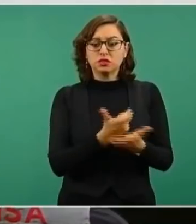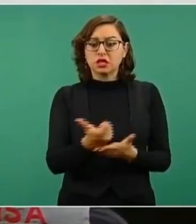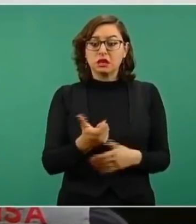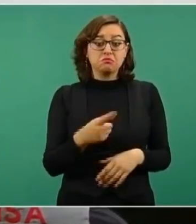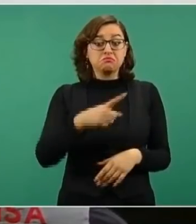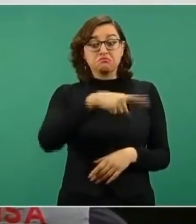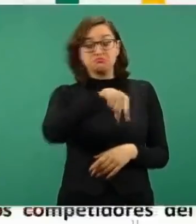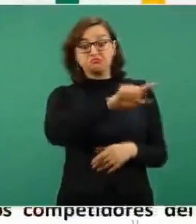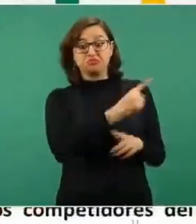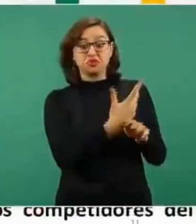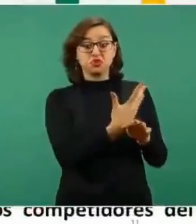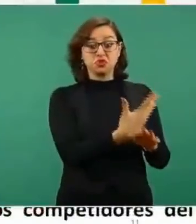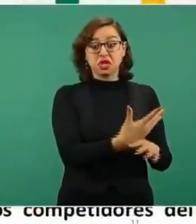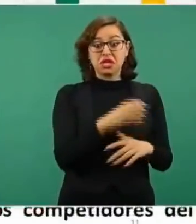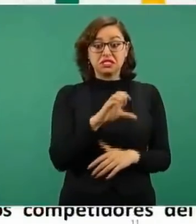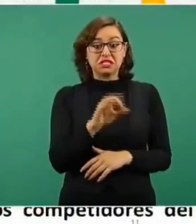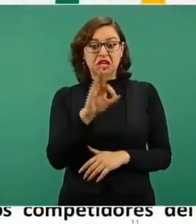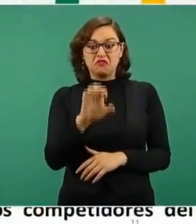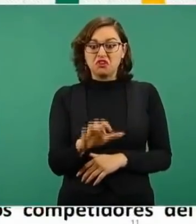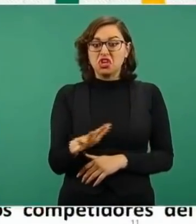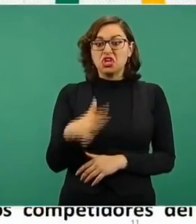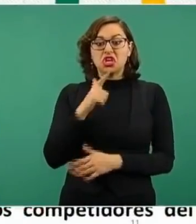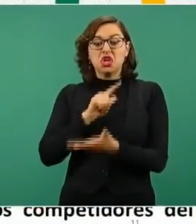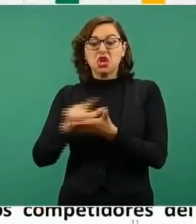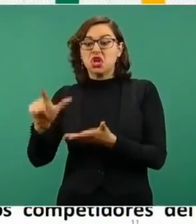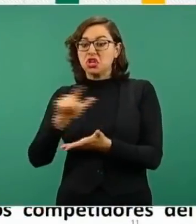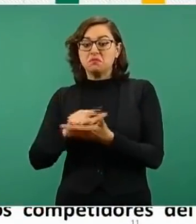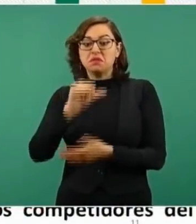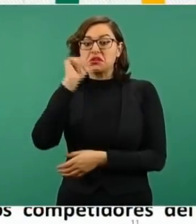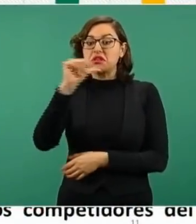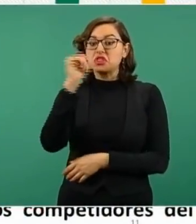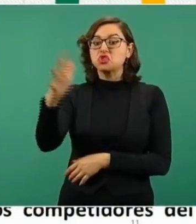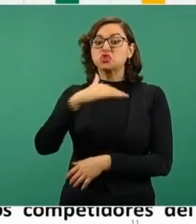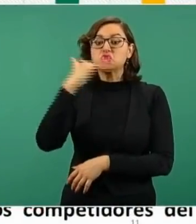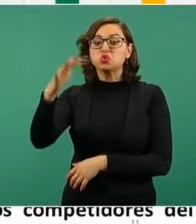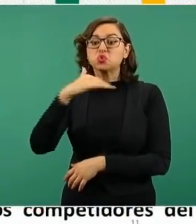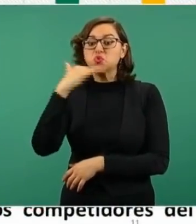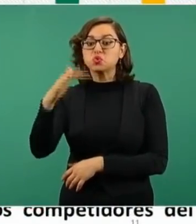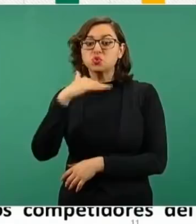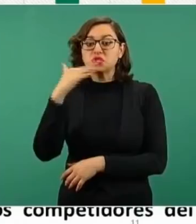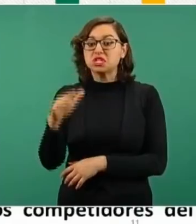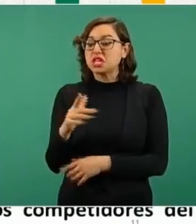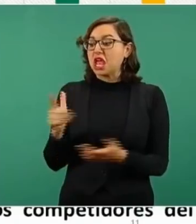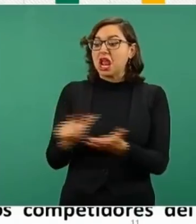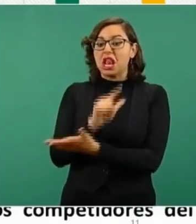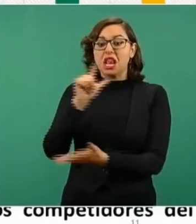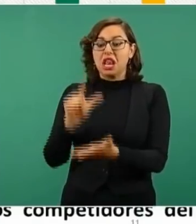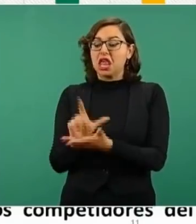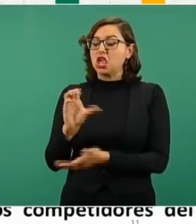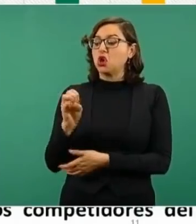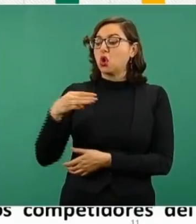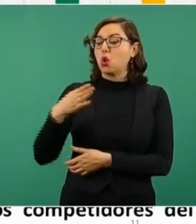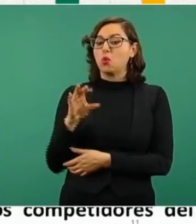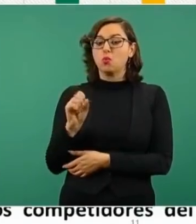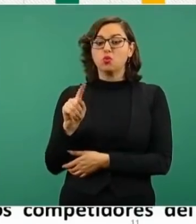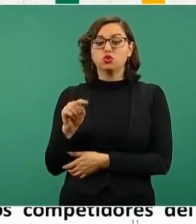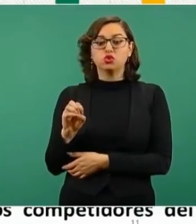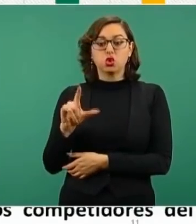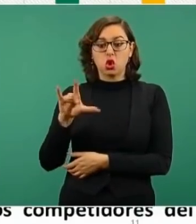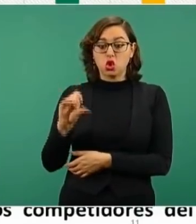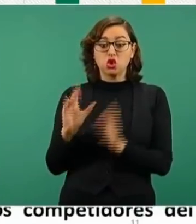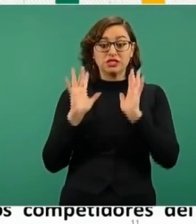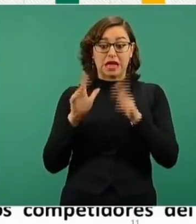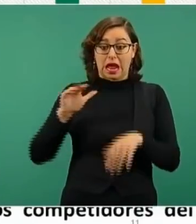que la CFE es sucia, contaminante, ley combustóleo. Ya lo dijo el director de la Comisión Federal de